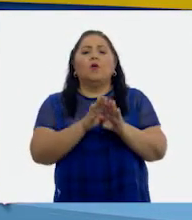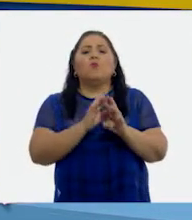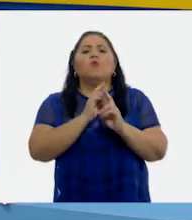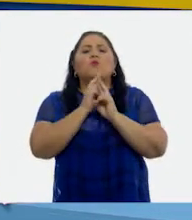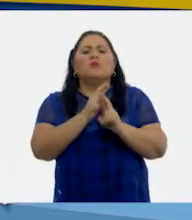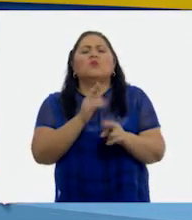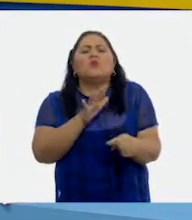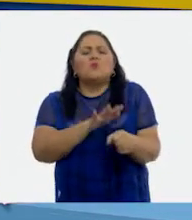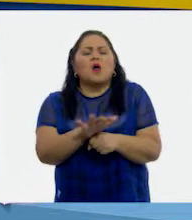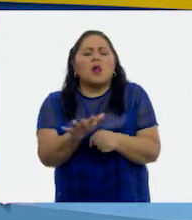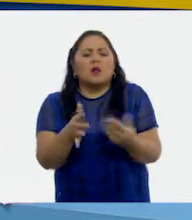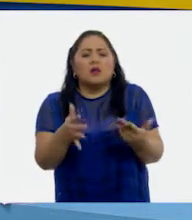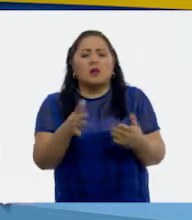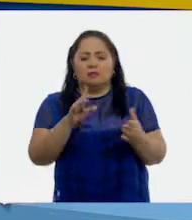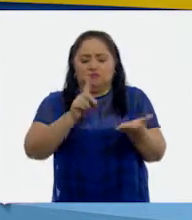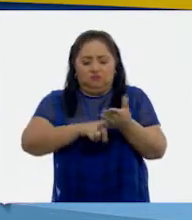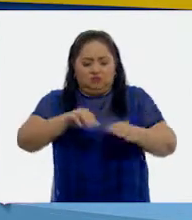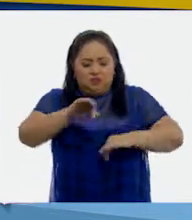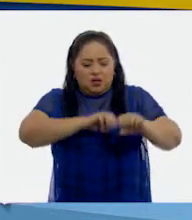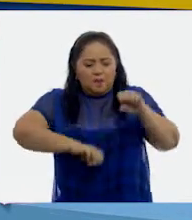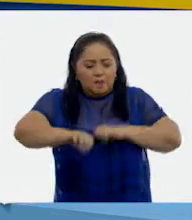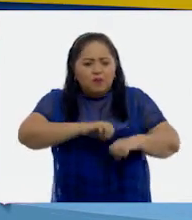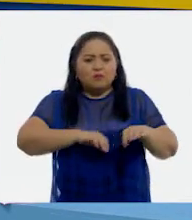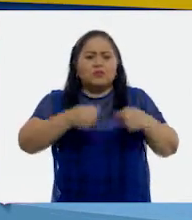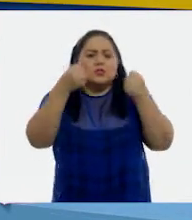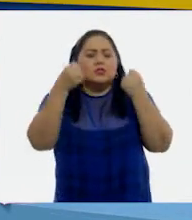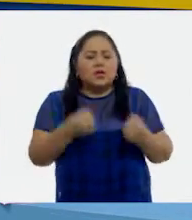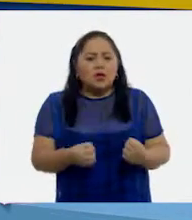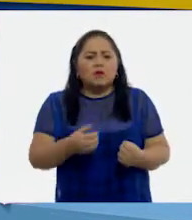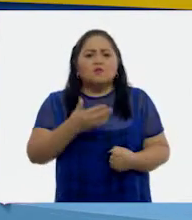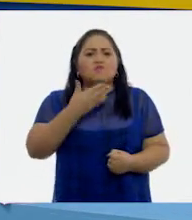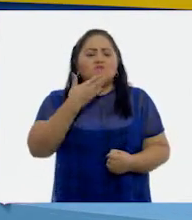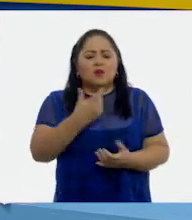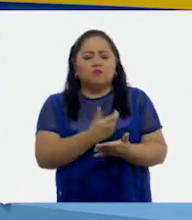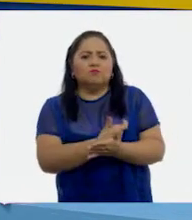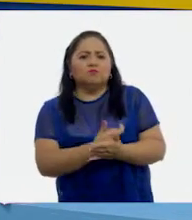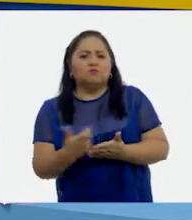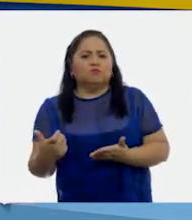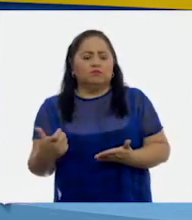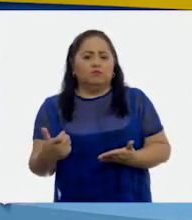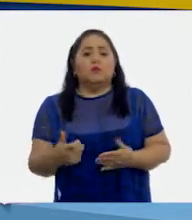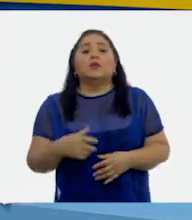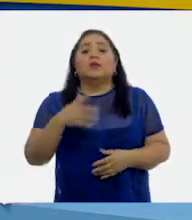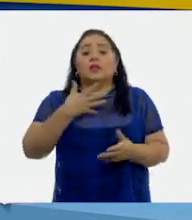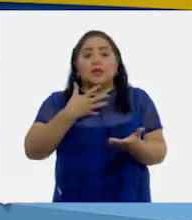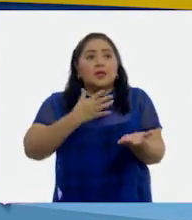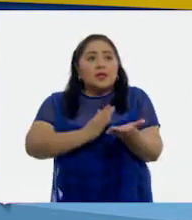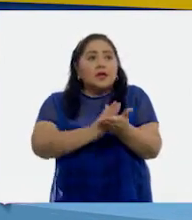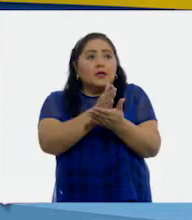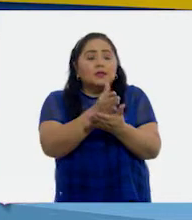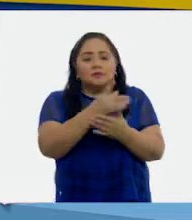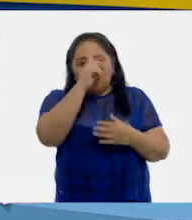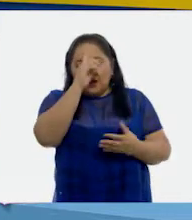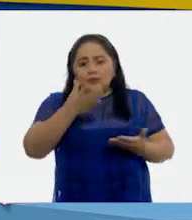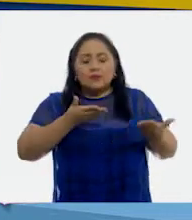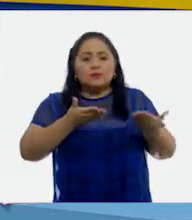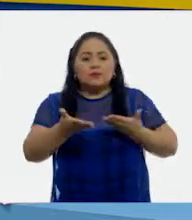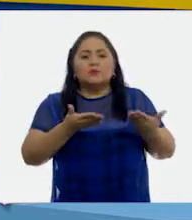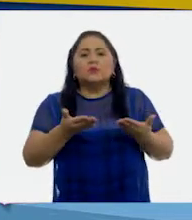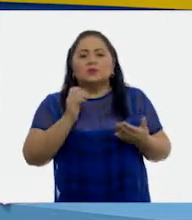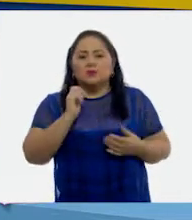contar con empleos seguros y bien remunerados. Tener acceso a servicios